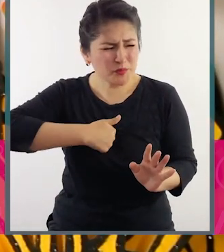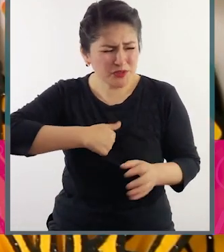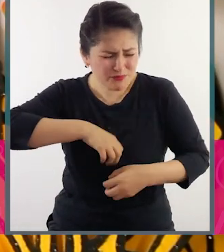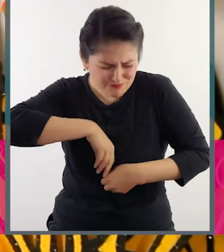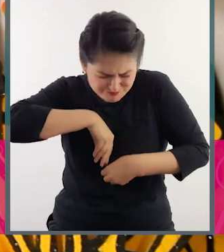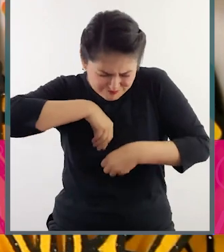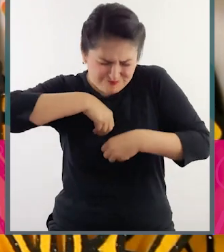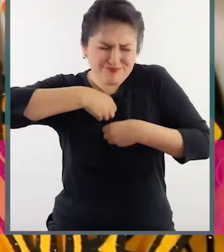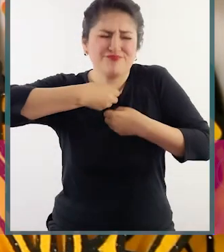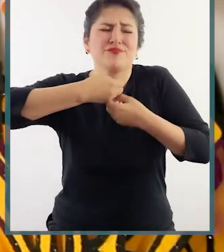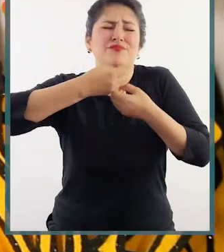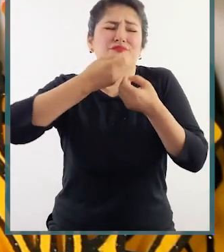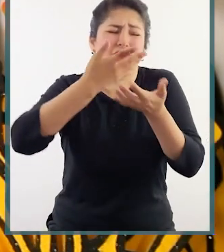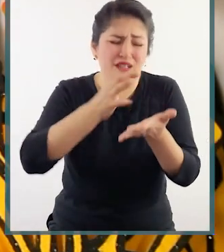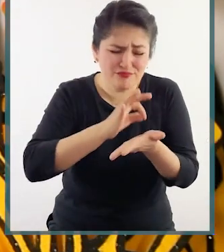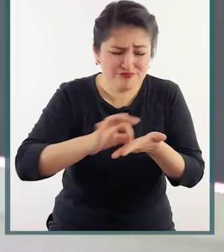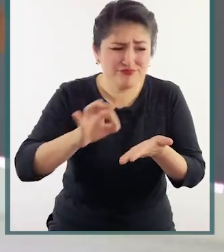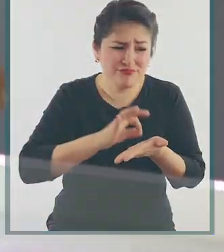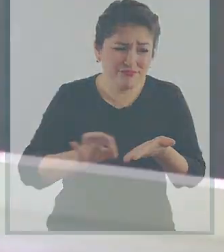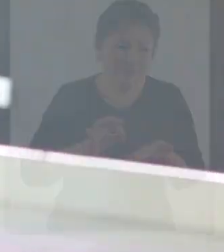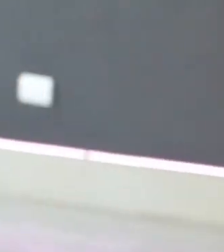está diciendo y está hablando.